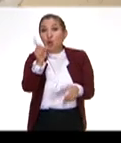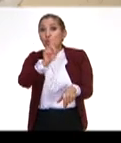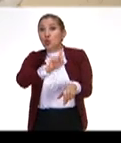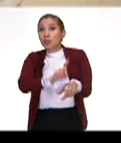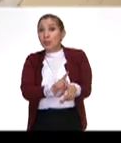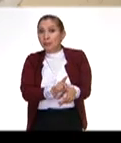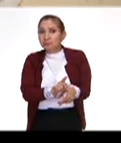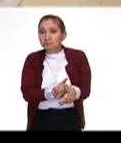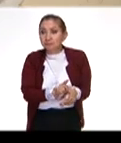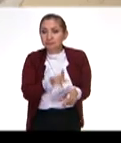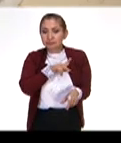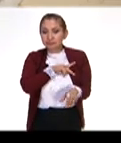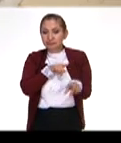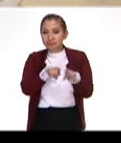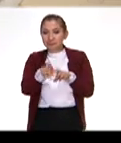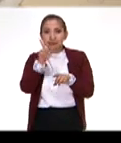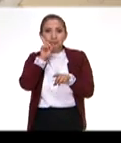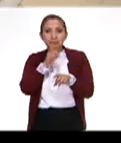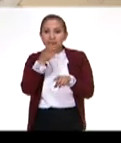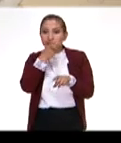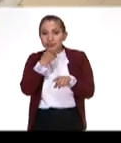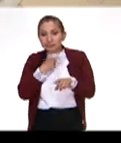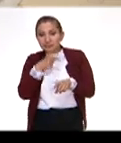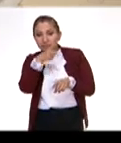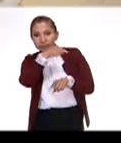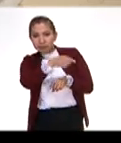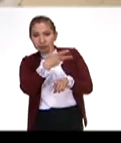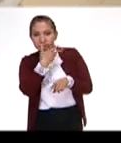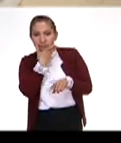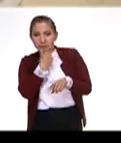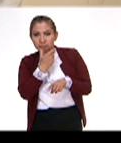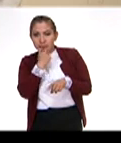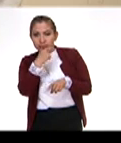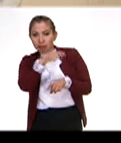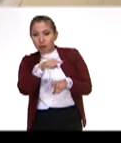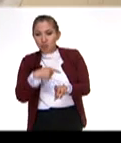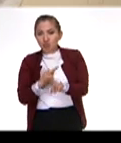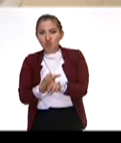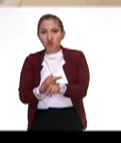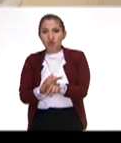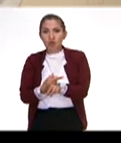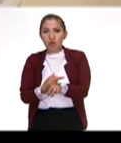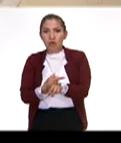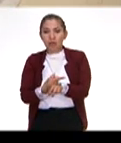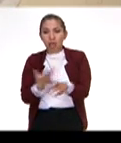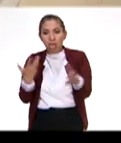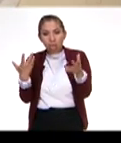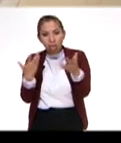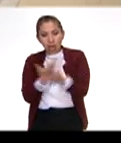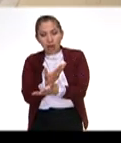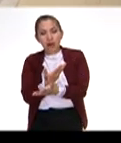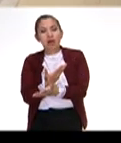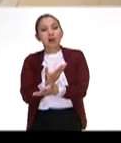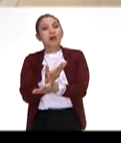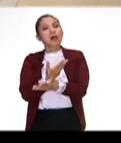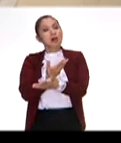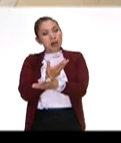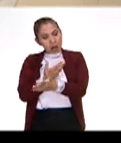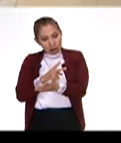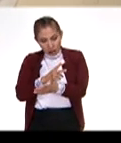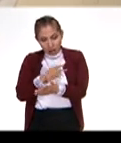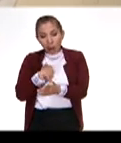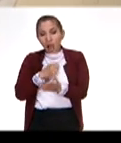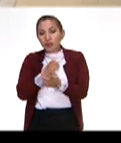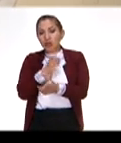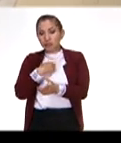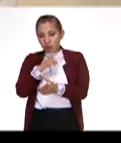esos días mi hermana me platicó que ese migrante la violó Entonces, a partir de ahí